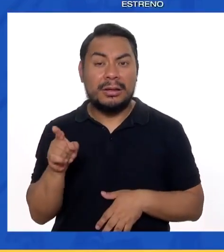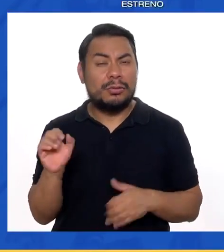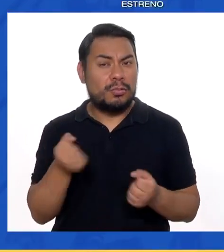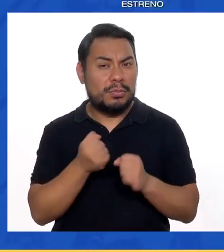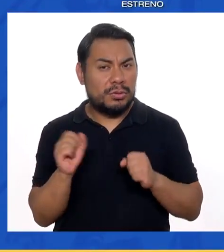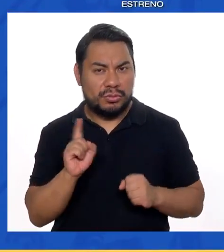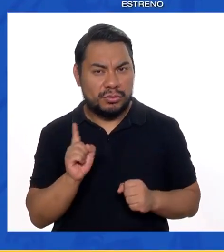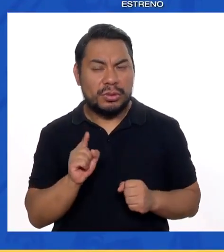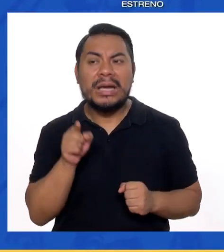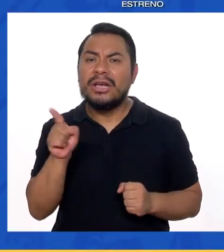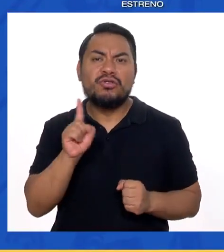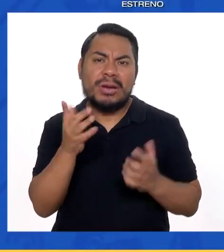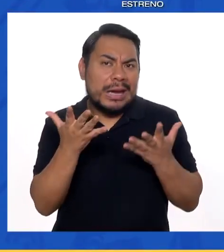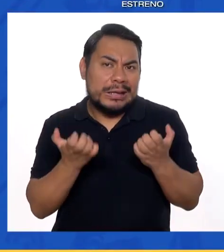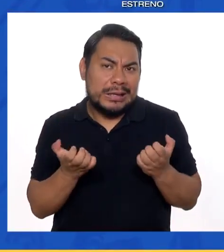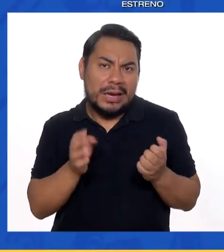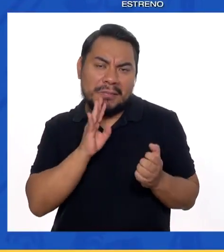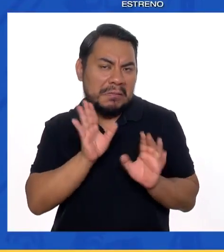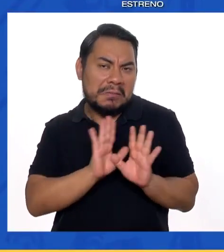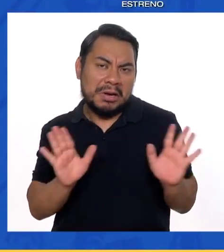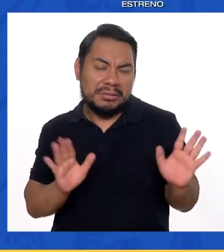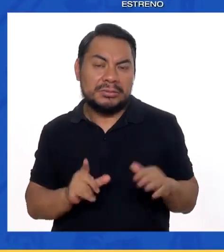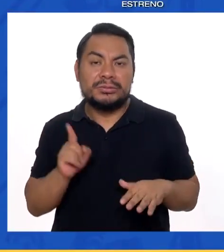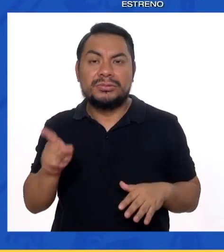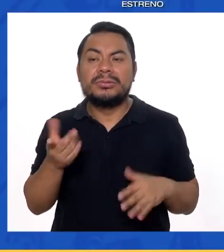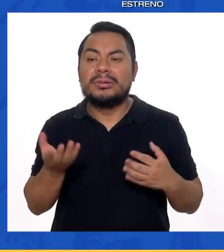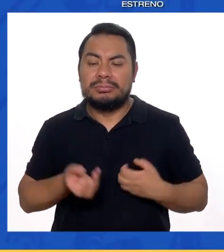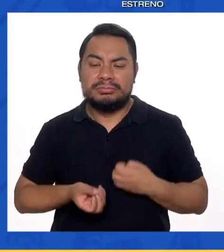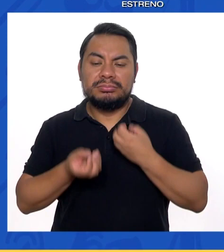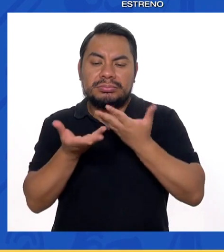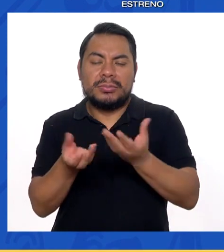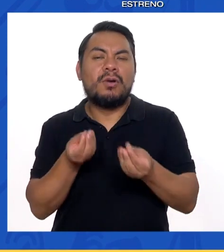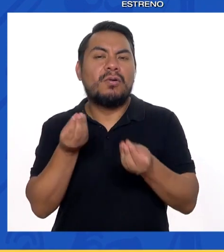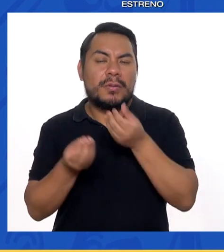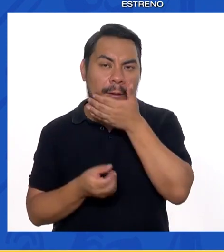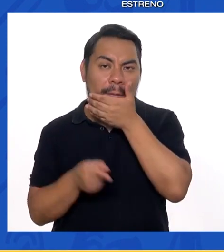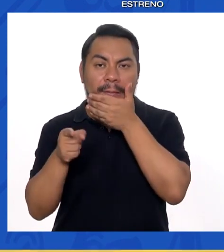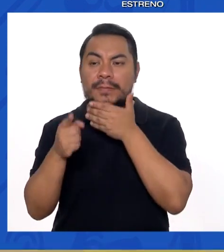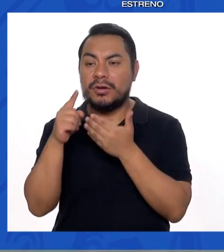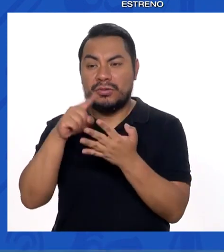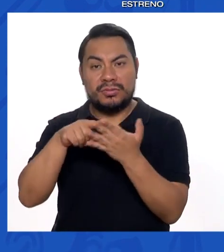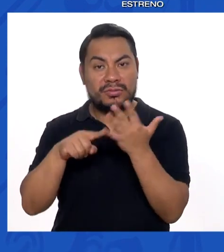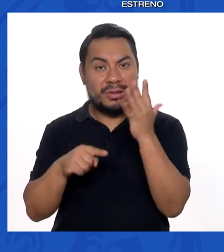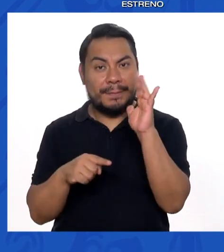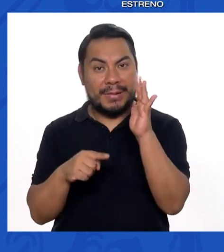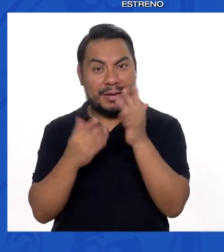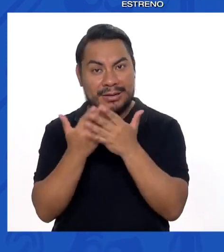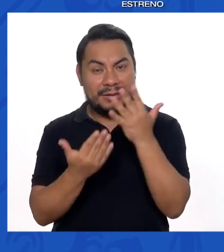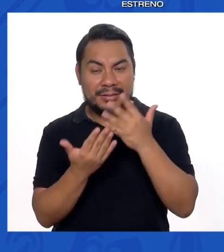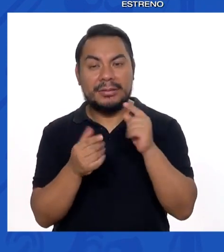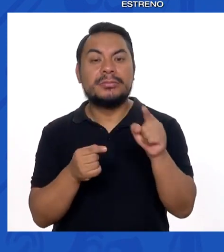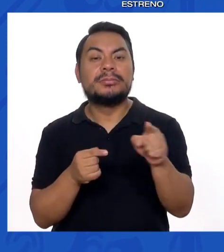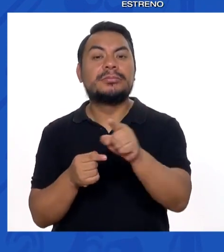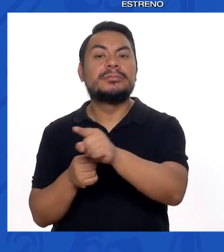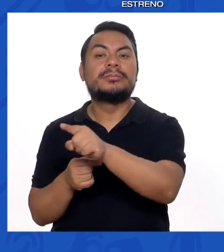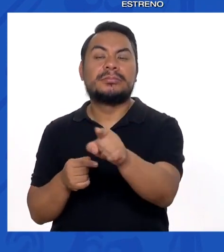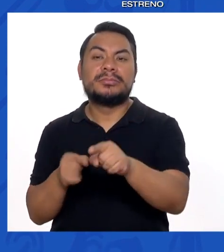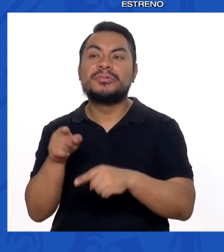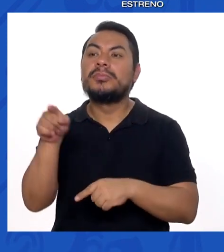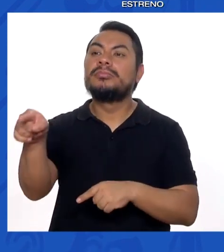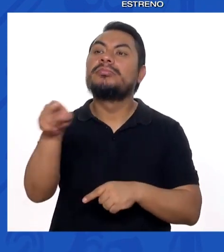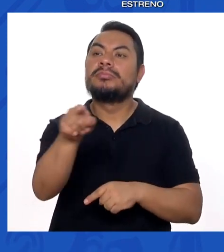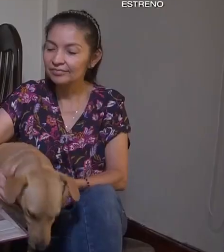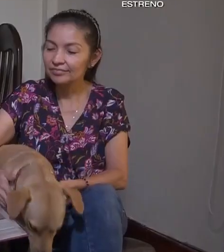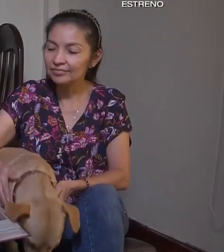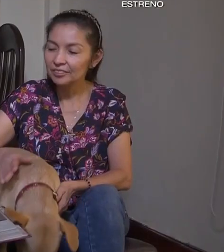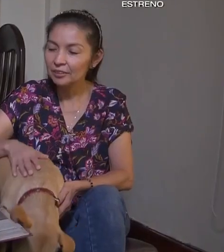sino no quería hablar. Su expresión era con los dedos, cuando quería algo no